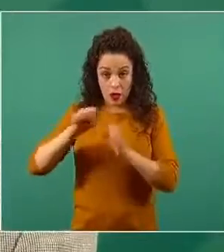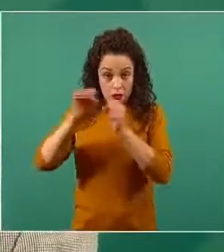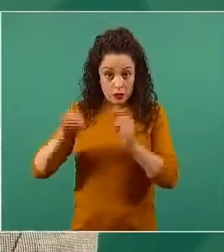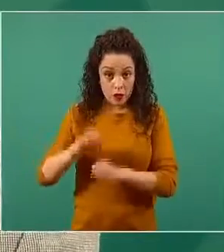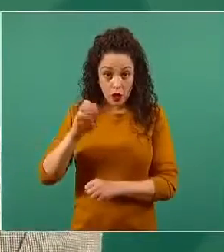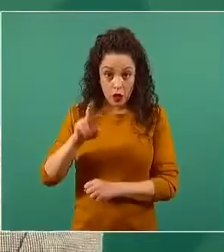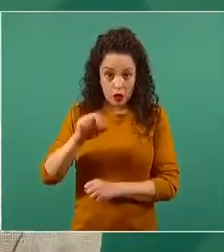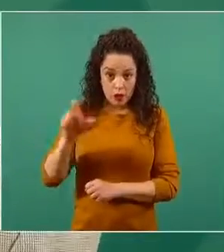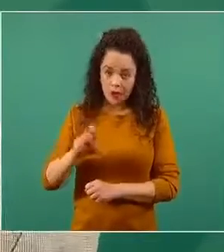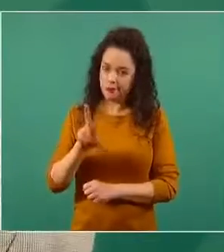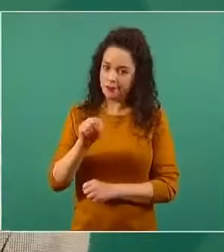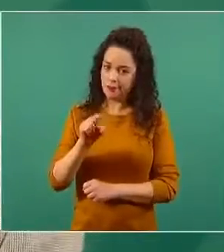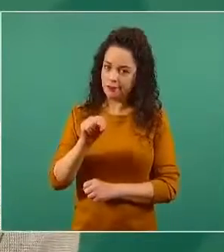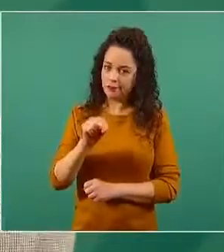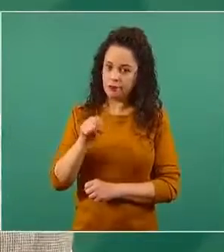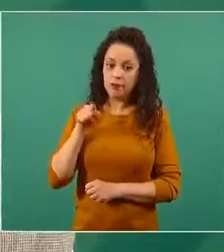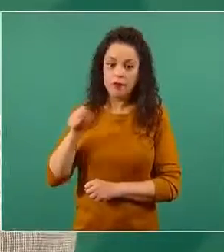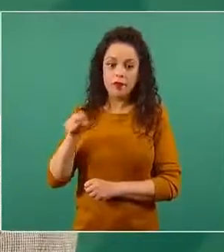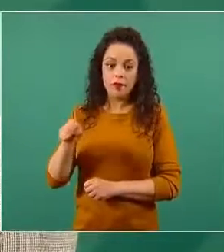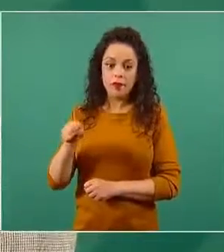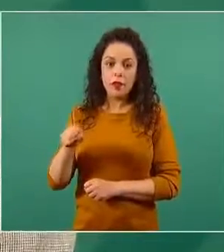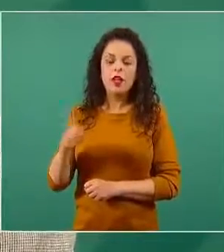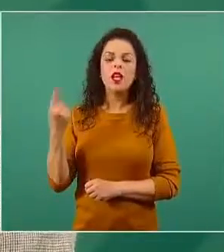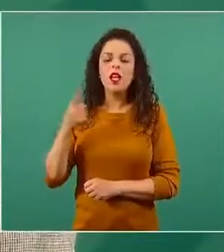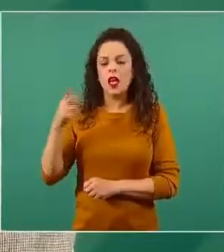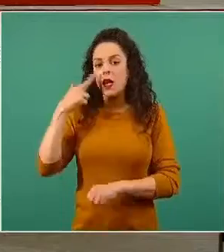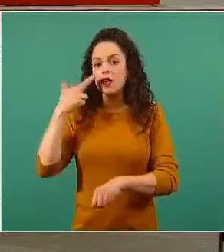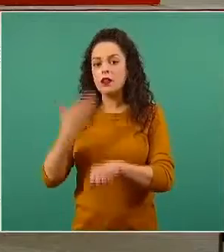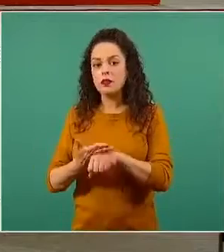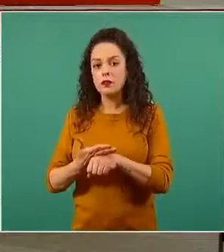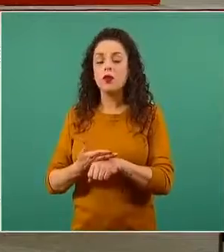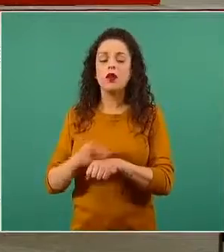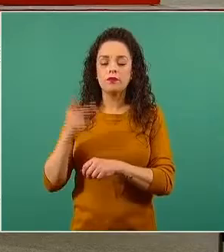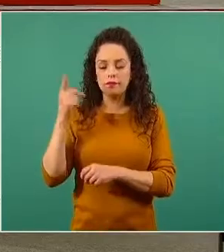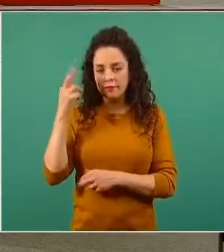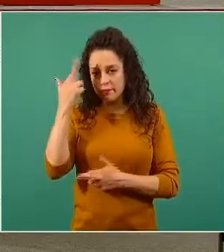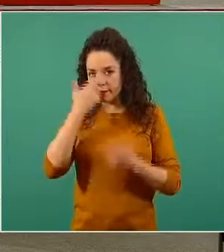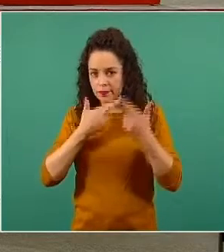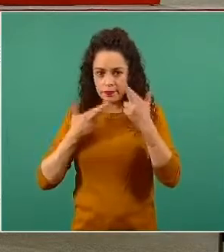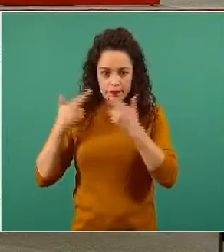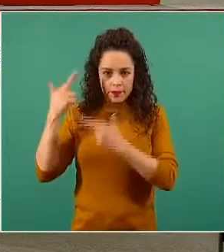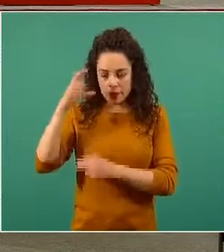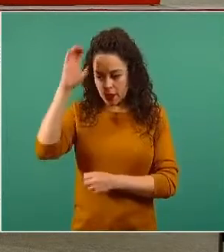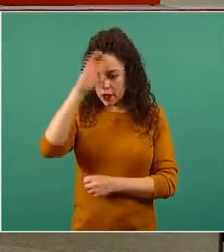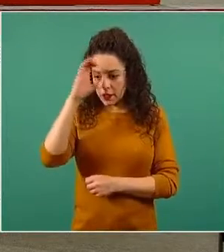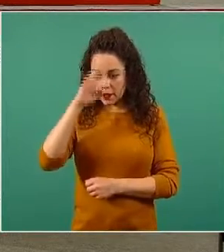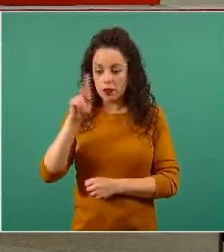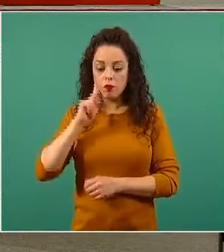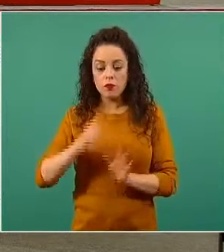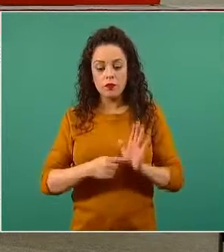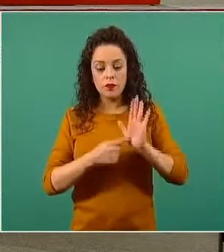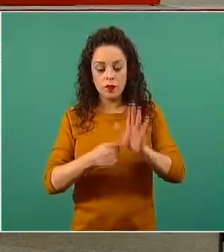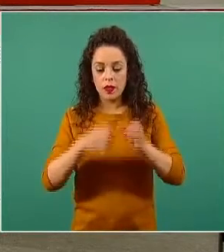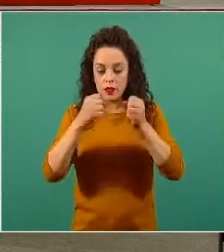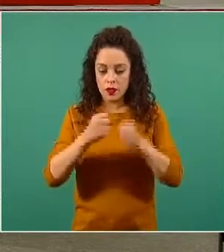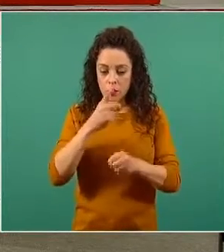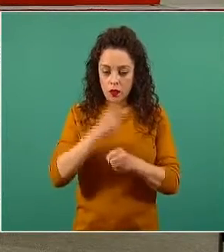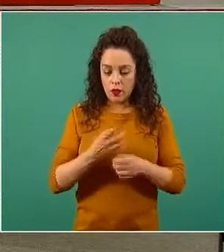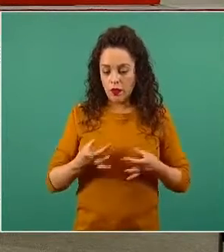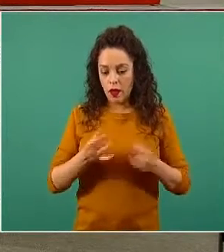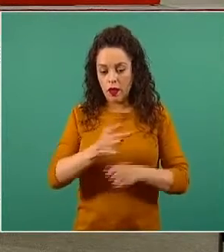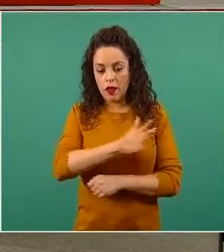Okay. La competencia de COFEPRIS es analizar la evidencia científica sobre la seguridad, calidad y eficacia,